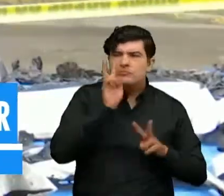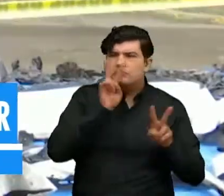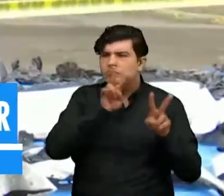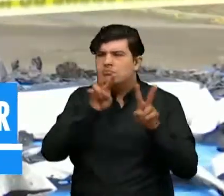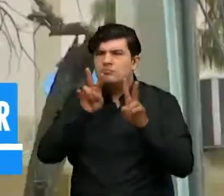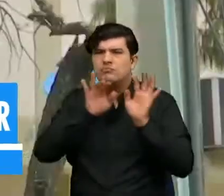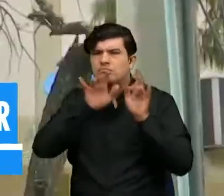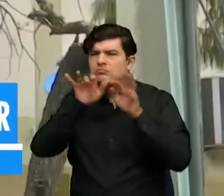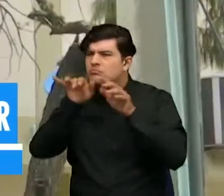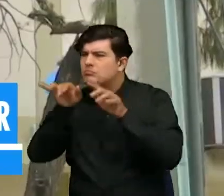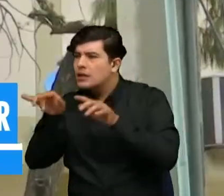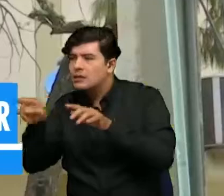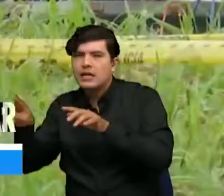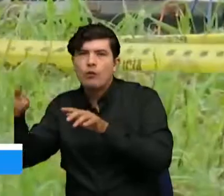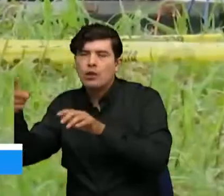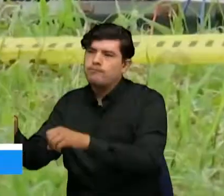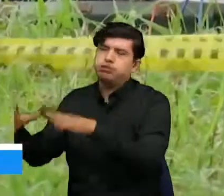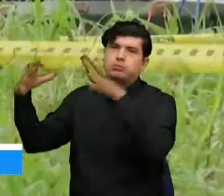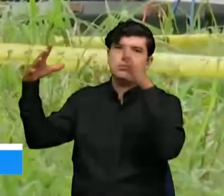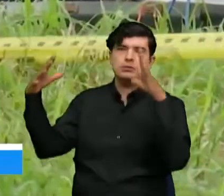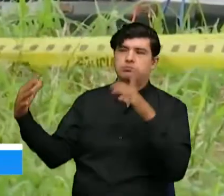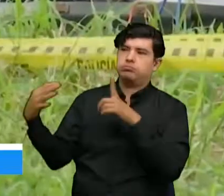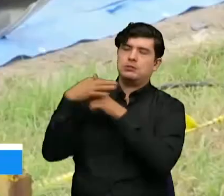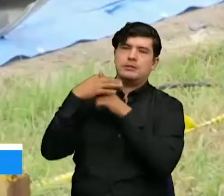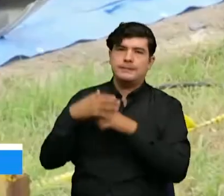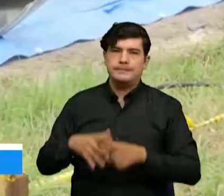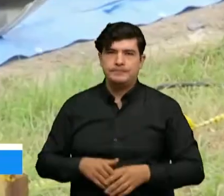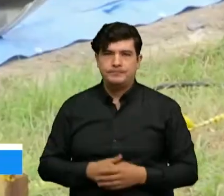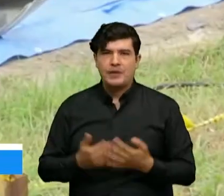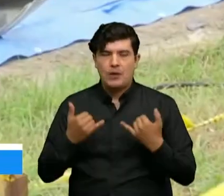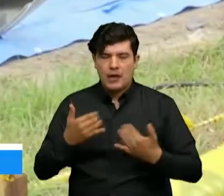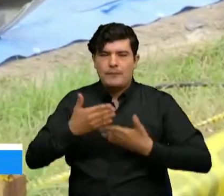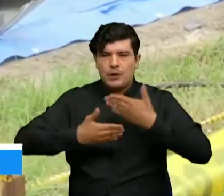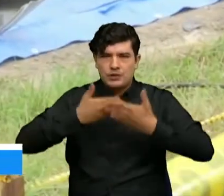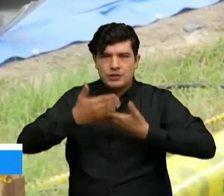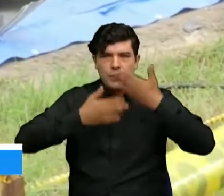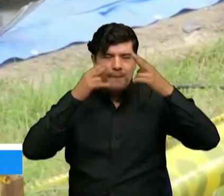avance de las investigaciones y que las autoridades ofrezcan más detalles del desarrollo de las investigaciones.